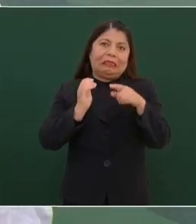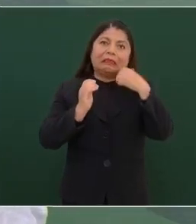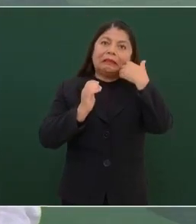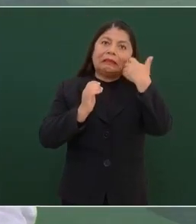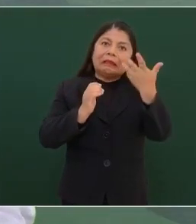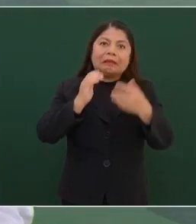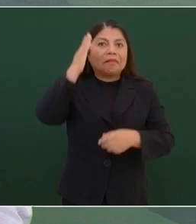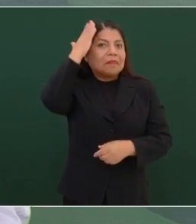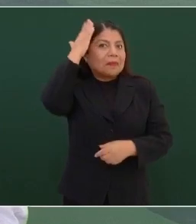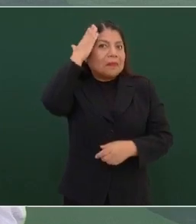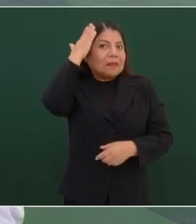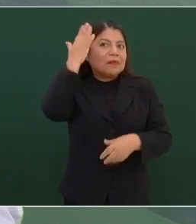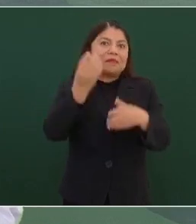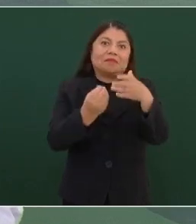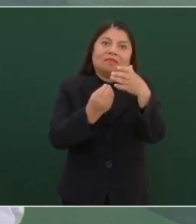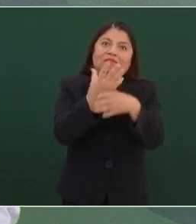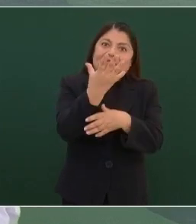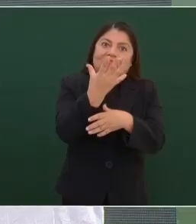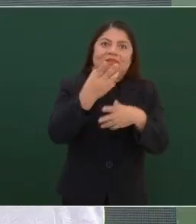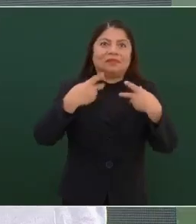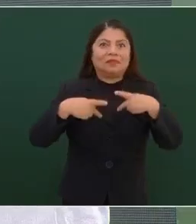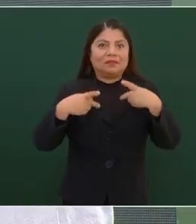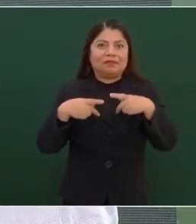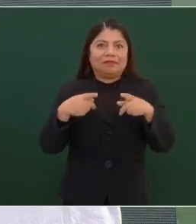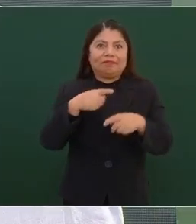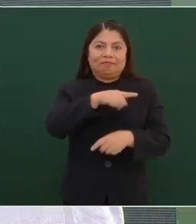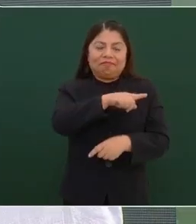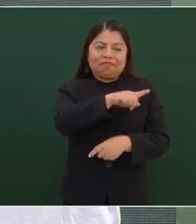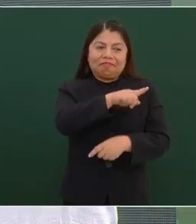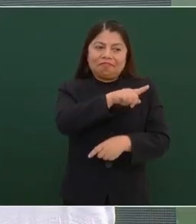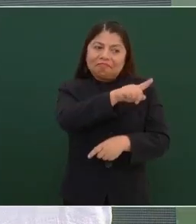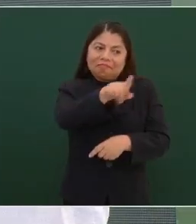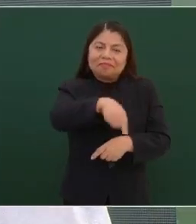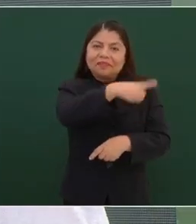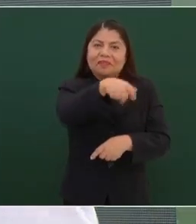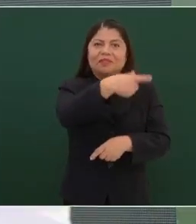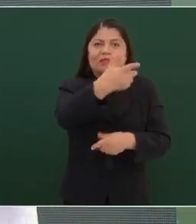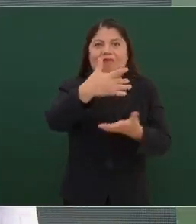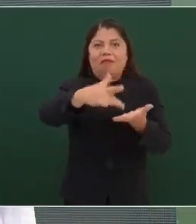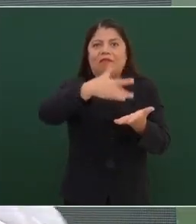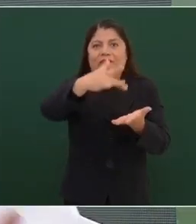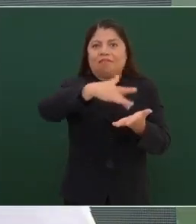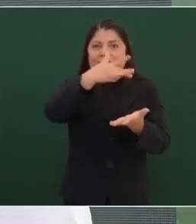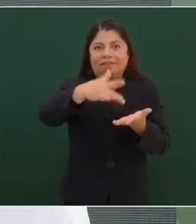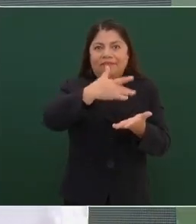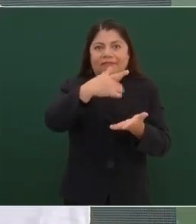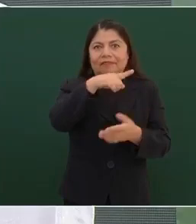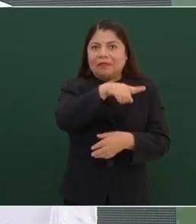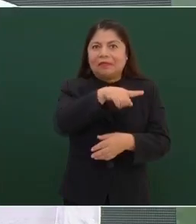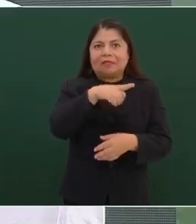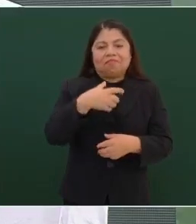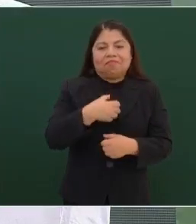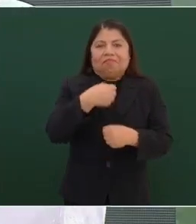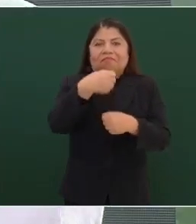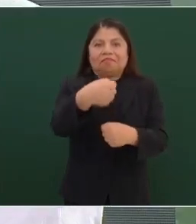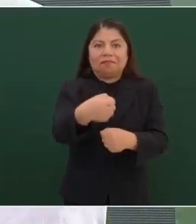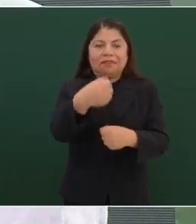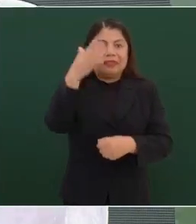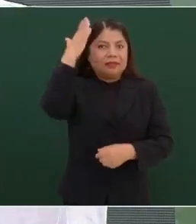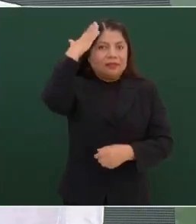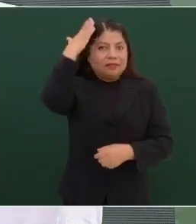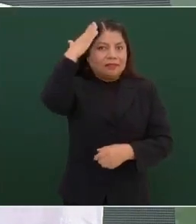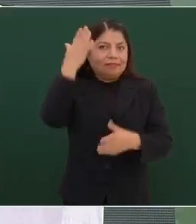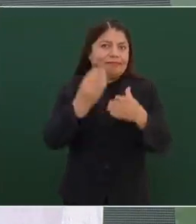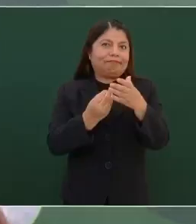líder de la Cámara y concilia. Todo esto